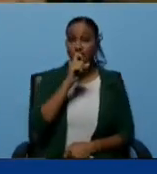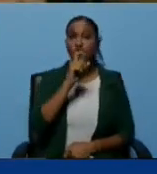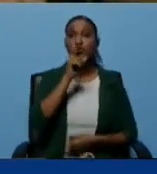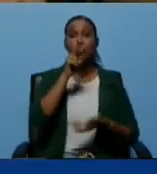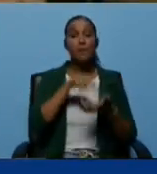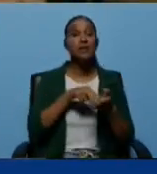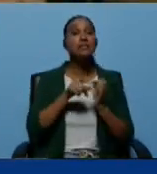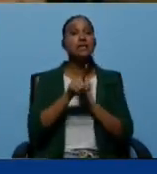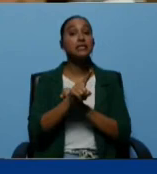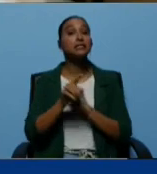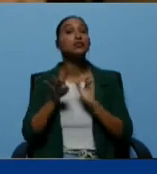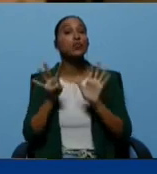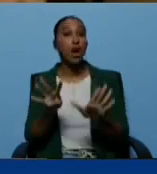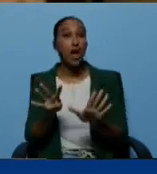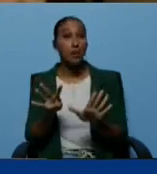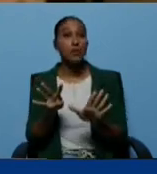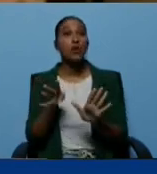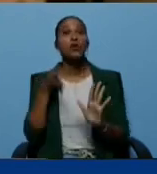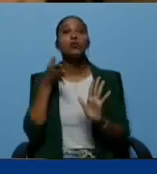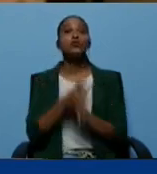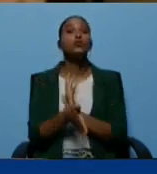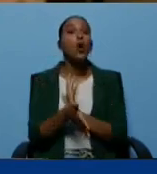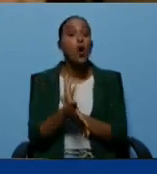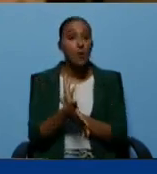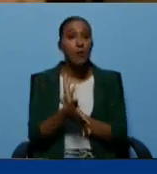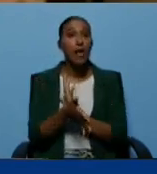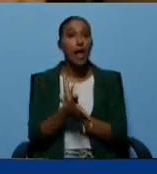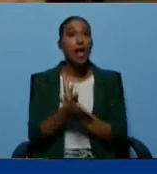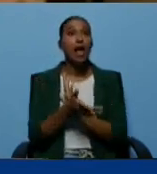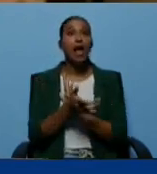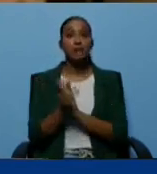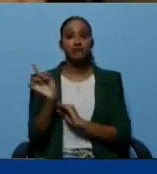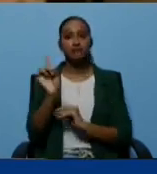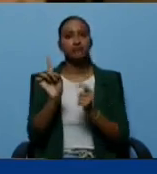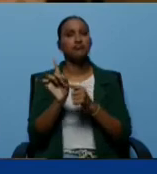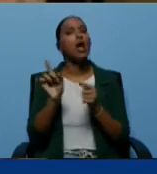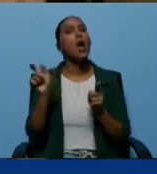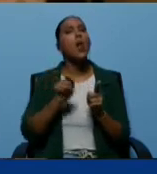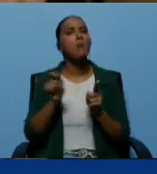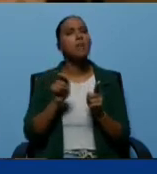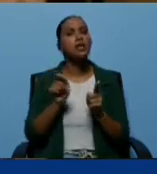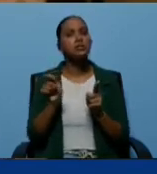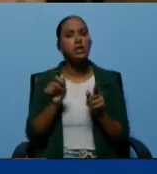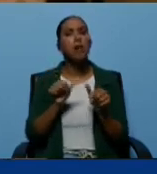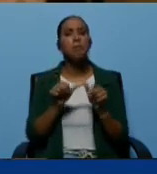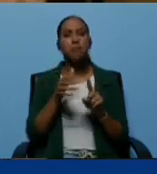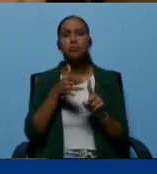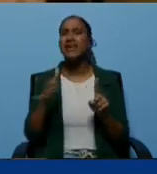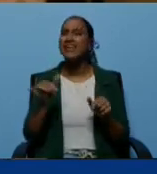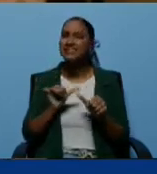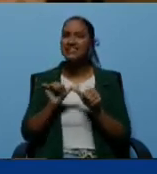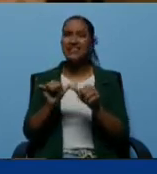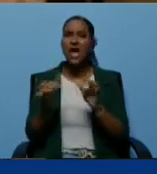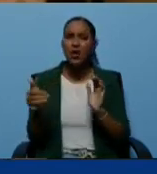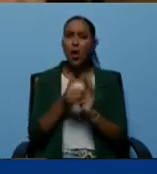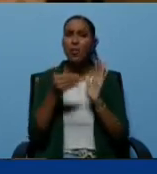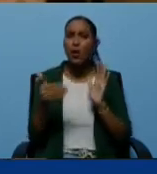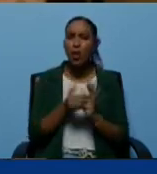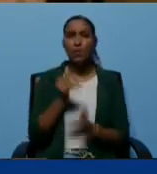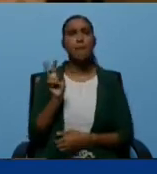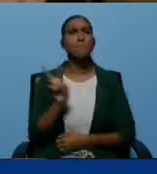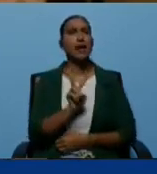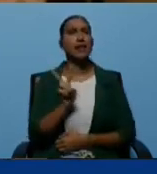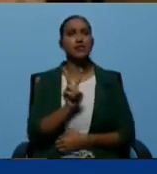2019, se suponía que ellos iban a existir por unos meses, siguen actuando en contra de Venezuela. Pero como no